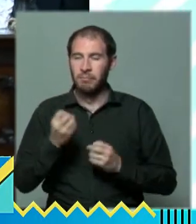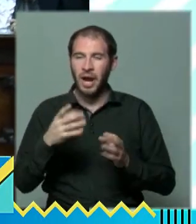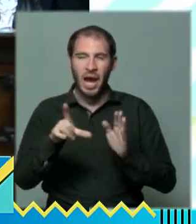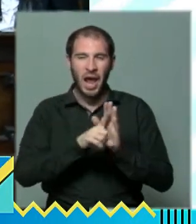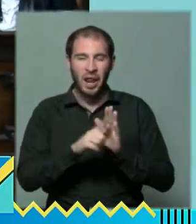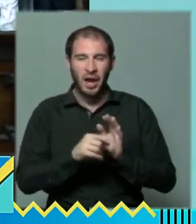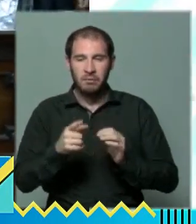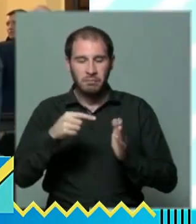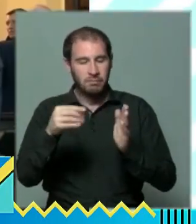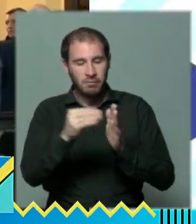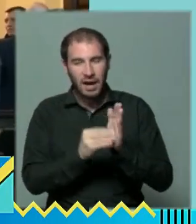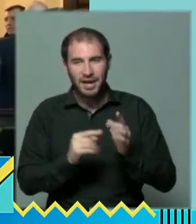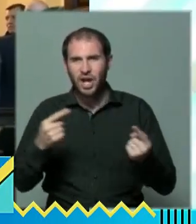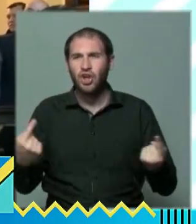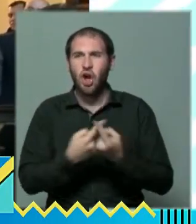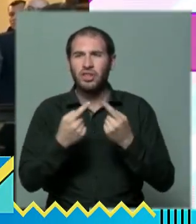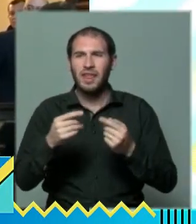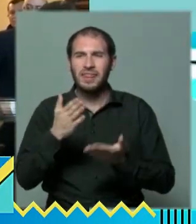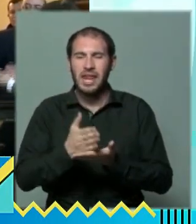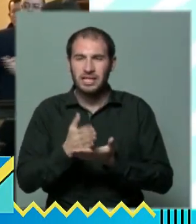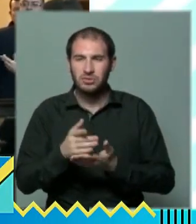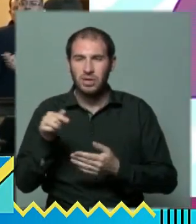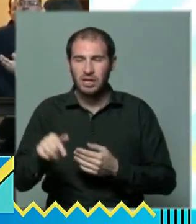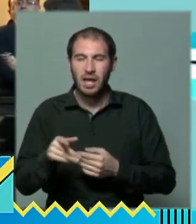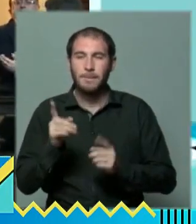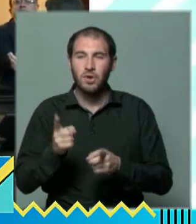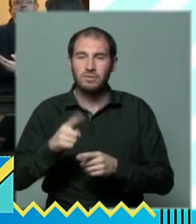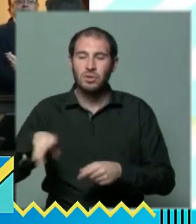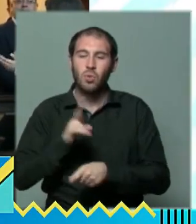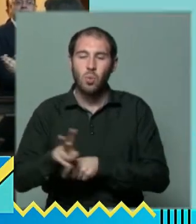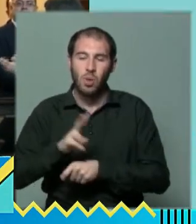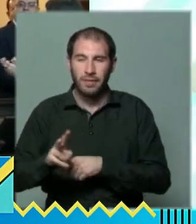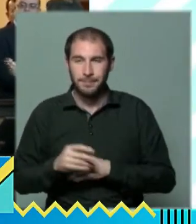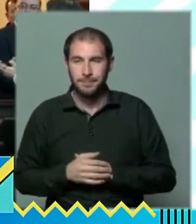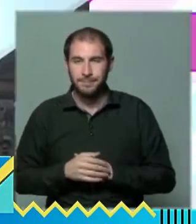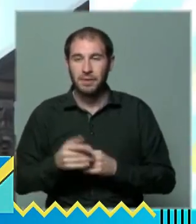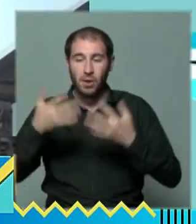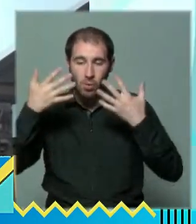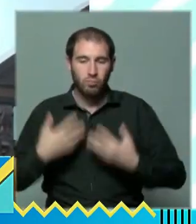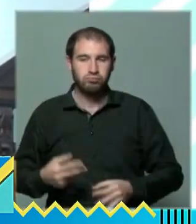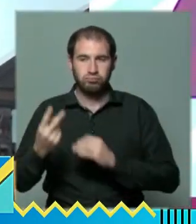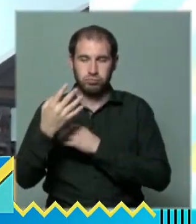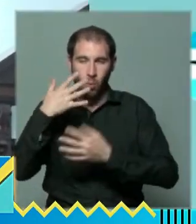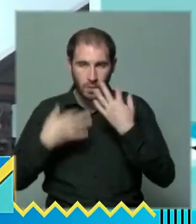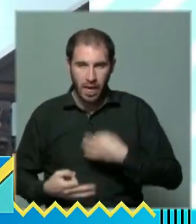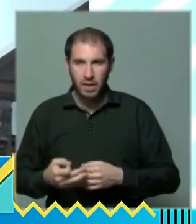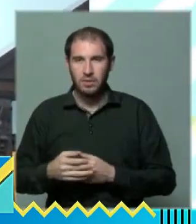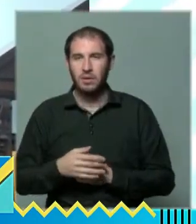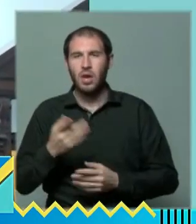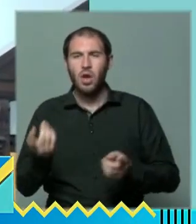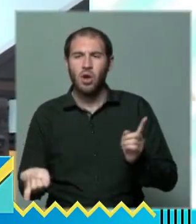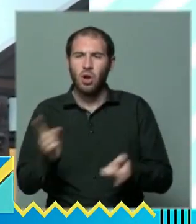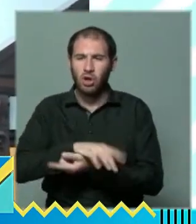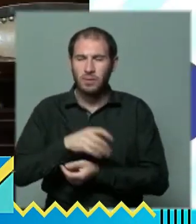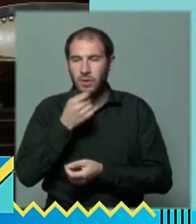ley no debemos contraponer un derecho, que es la de los docentes a resguardar su integridad física, contraponerlo a